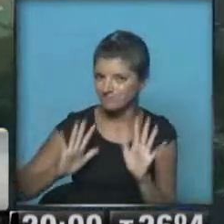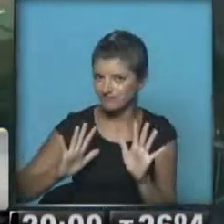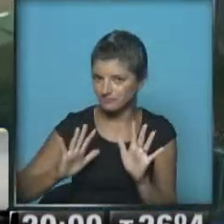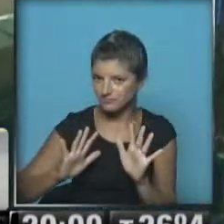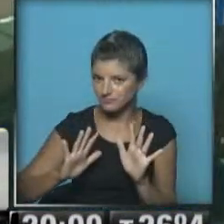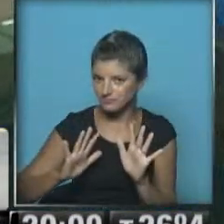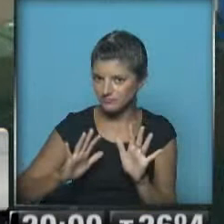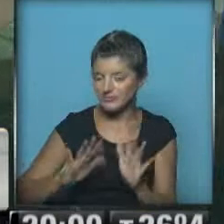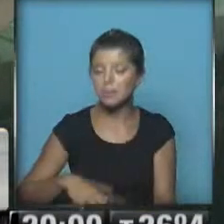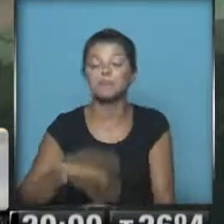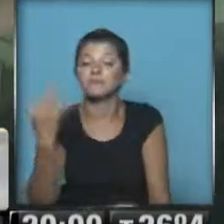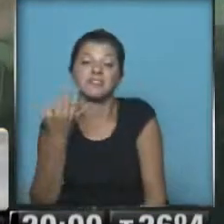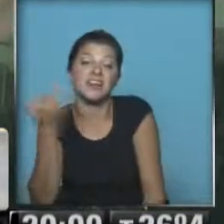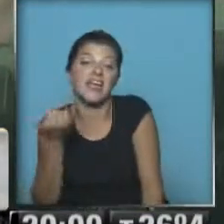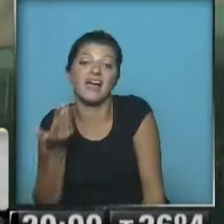lo que hay son